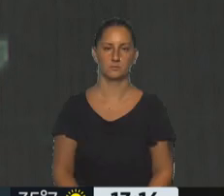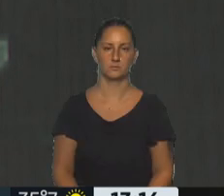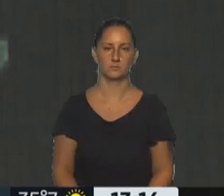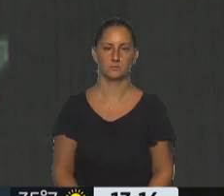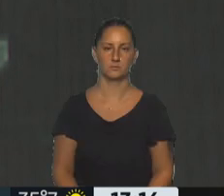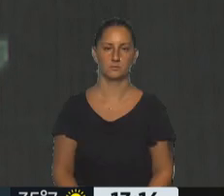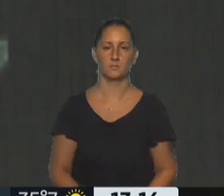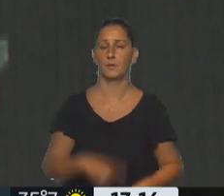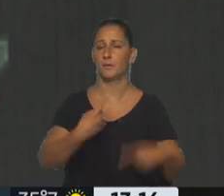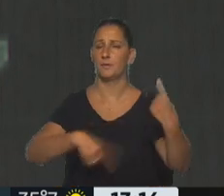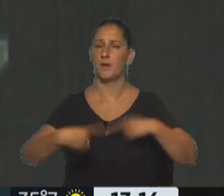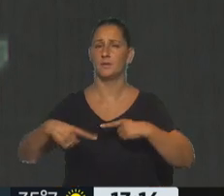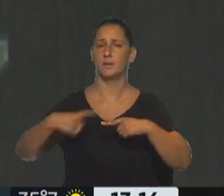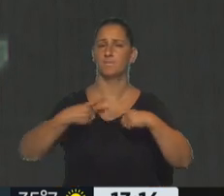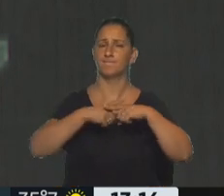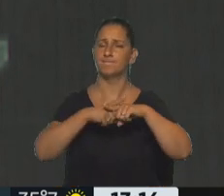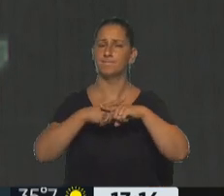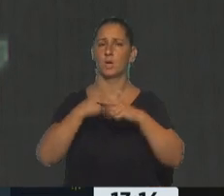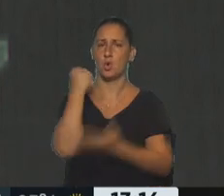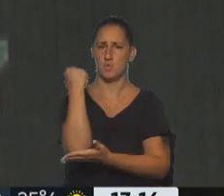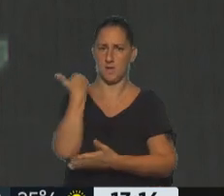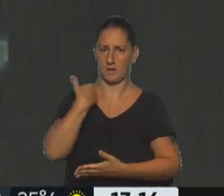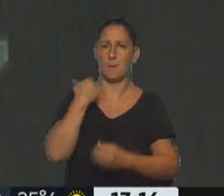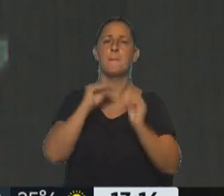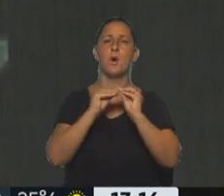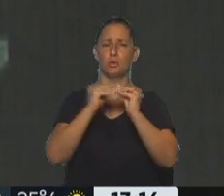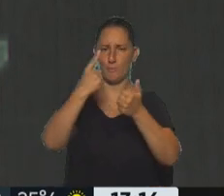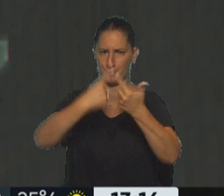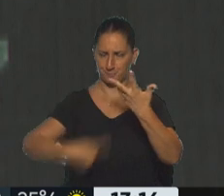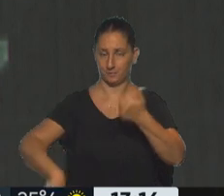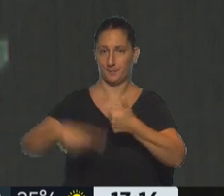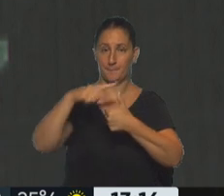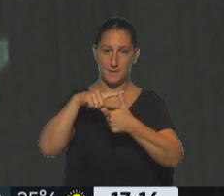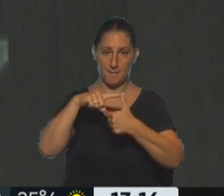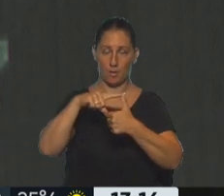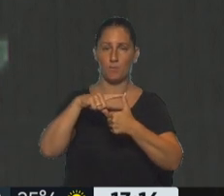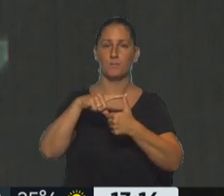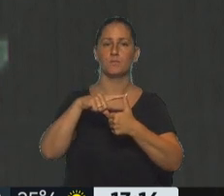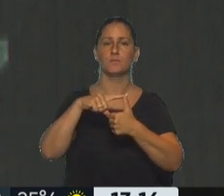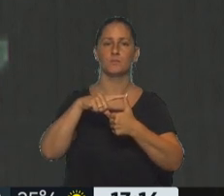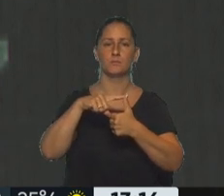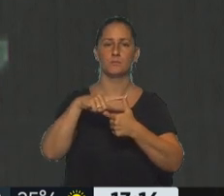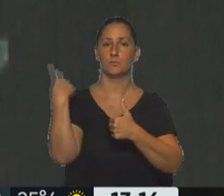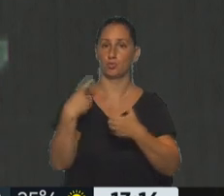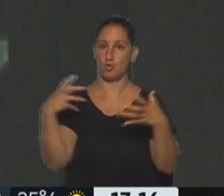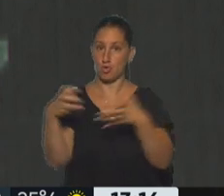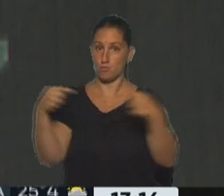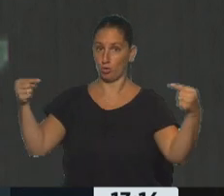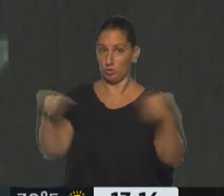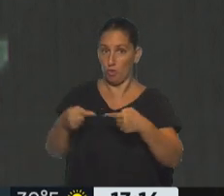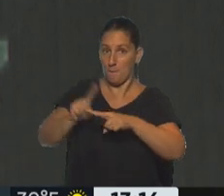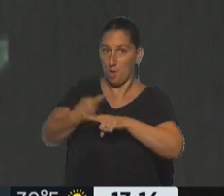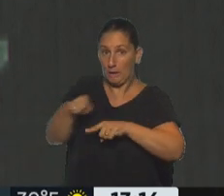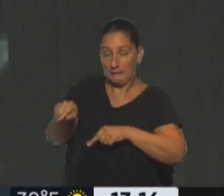las discusiones de la economía Argentina por varias razones en primer lugar porque tenemos a una oposición política que